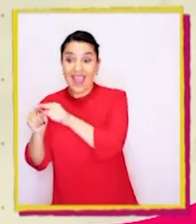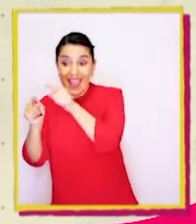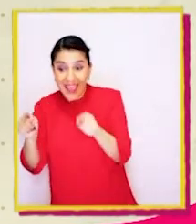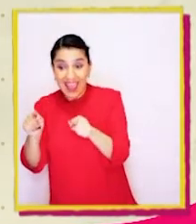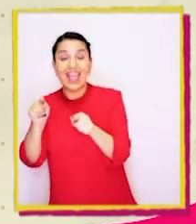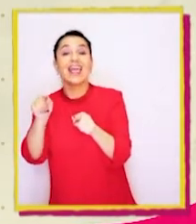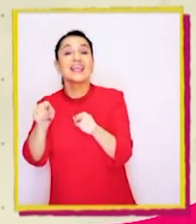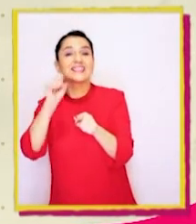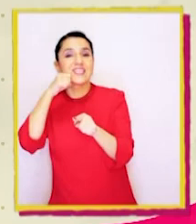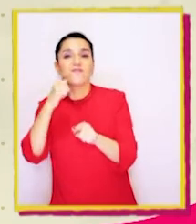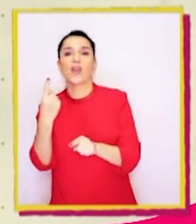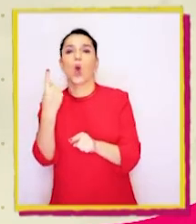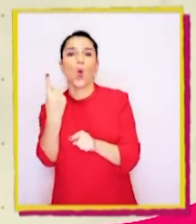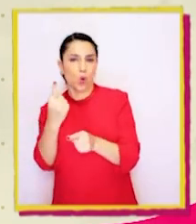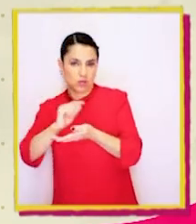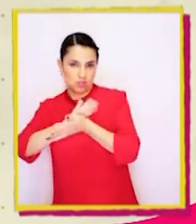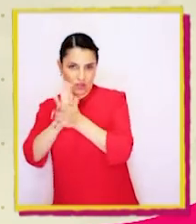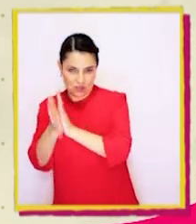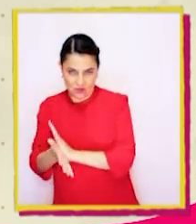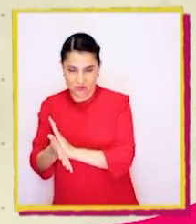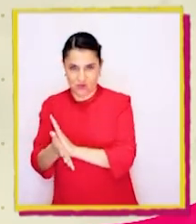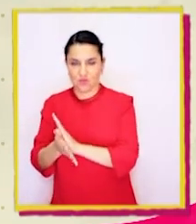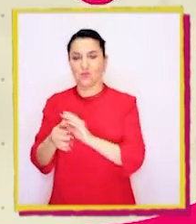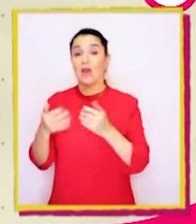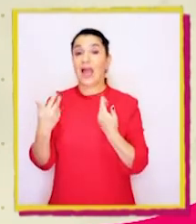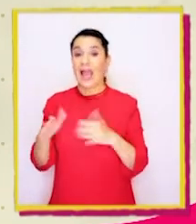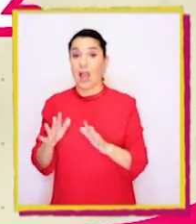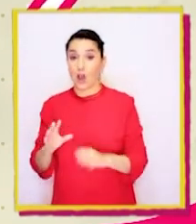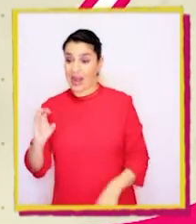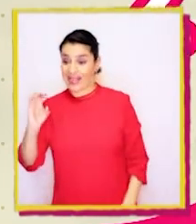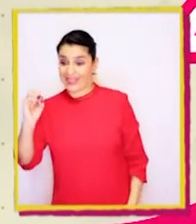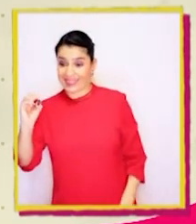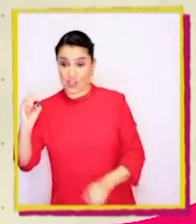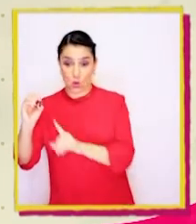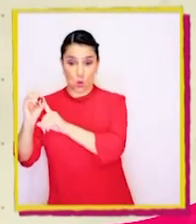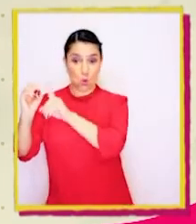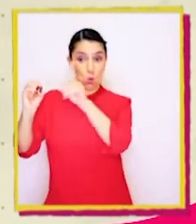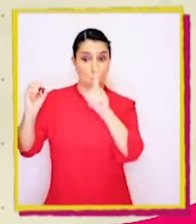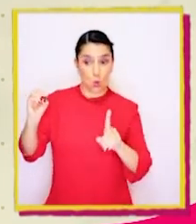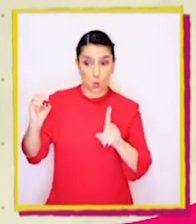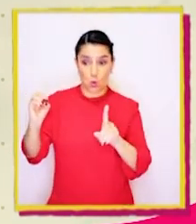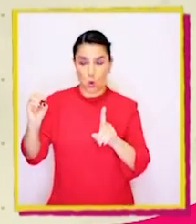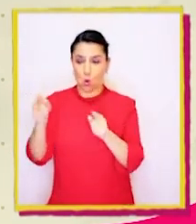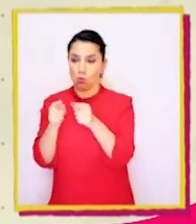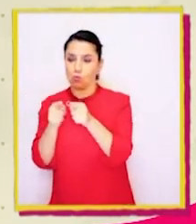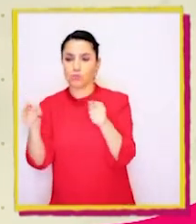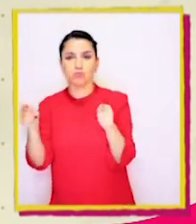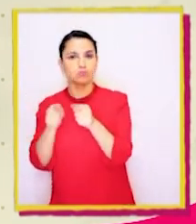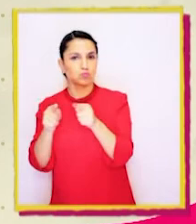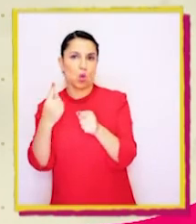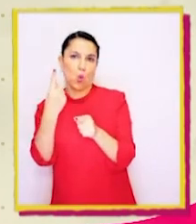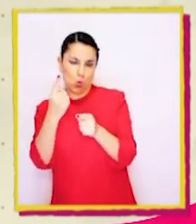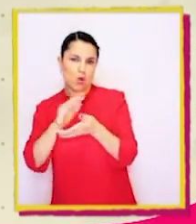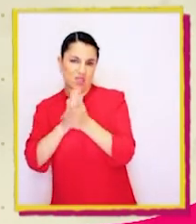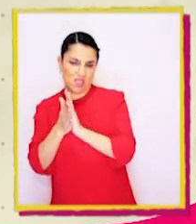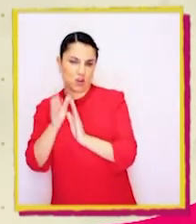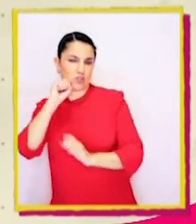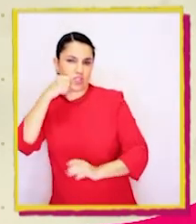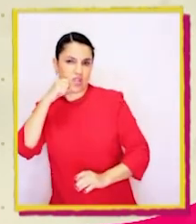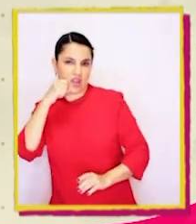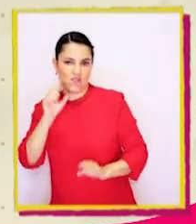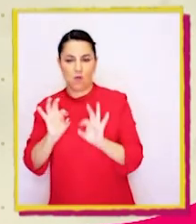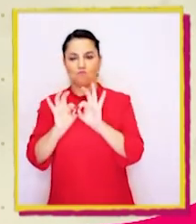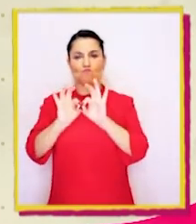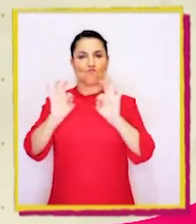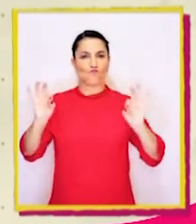entero. En este caso, solo vamos a considerar la región del 0 al 1, porque tenemos solo un entero, que es nuestro